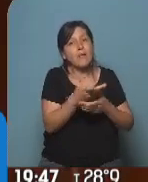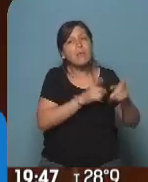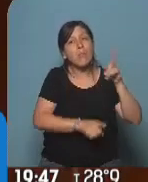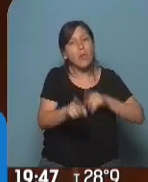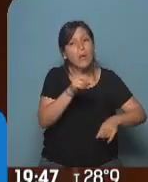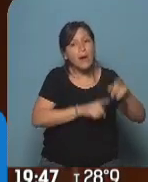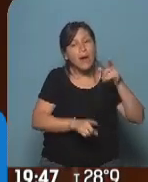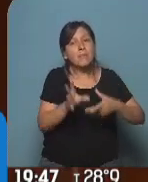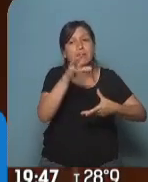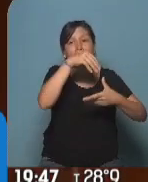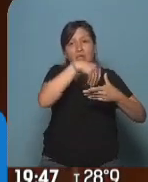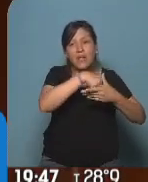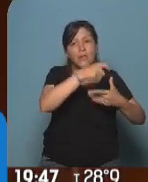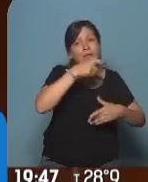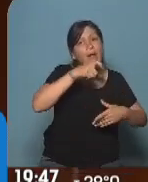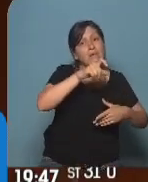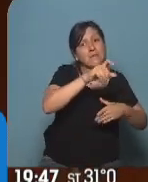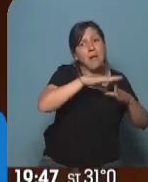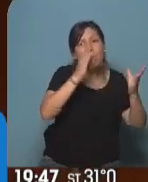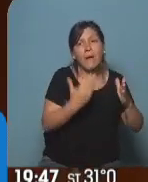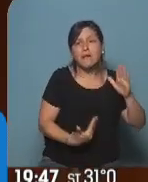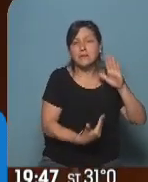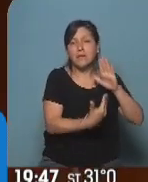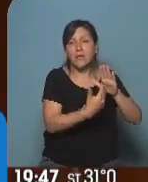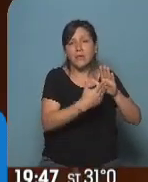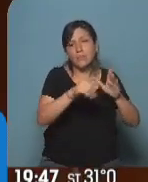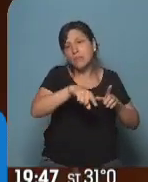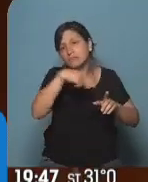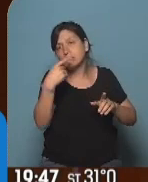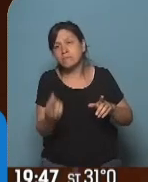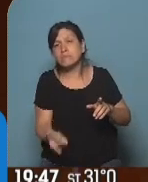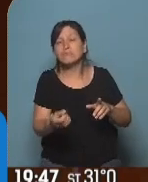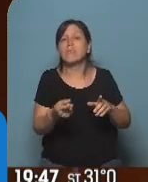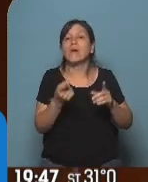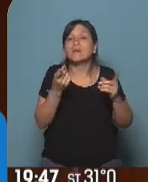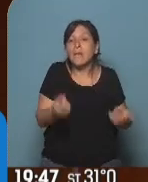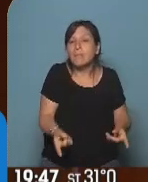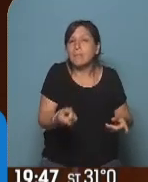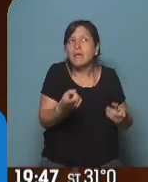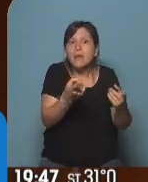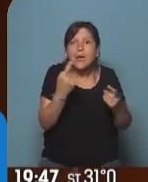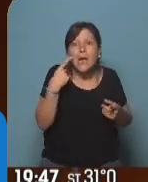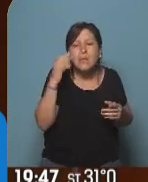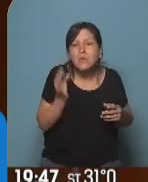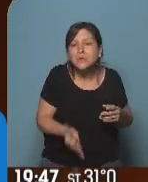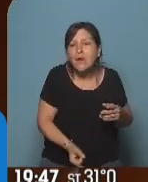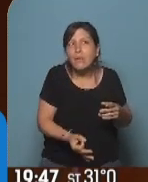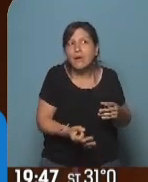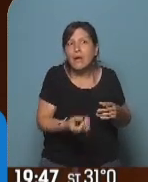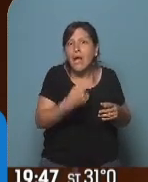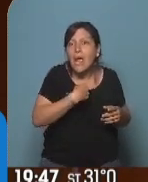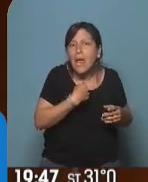magistratura como de mediación judicial a ver qué niveles de vínculos existían entre el juez los que estaban detenidos